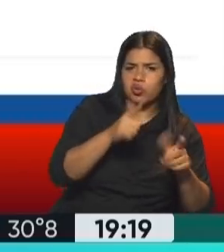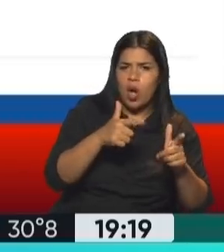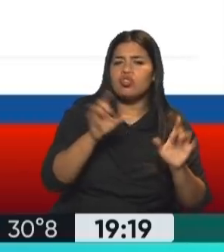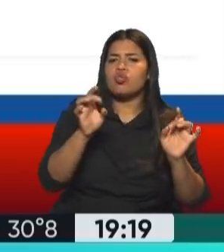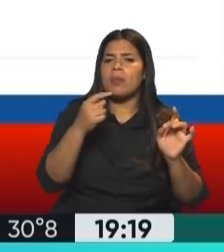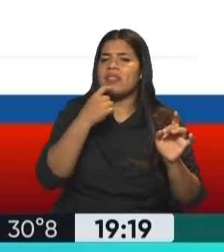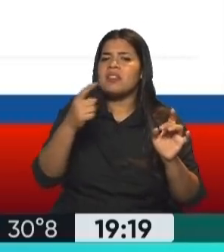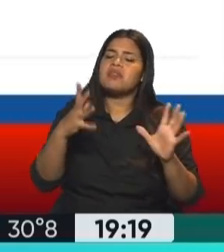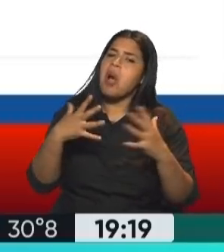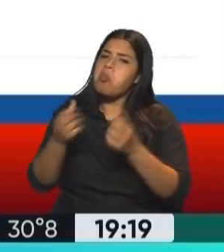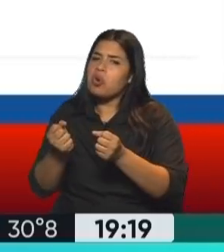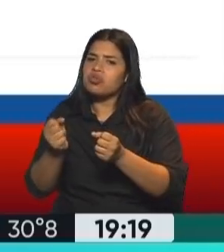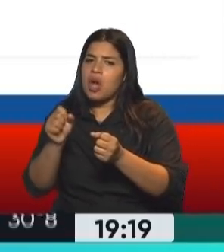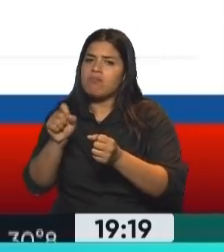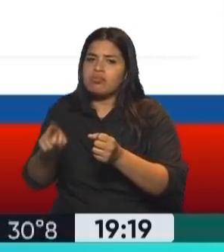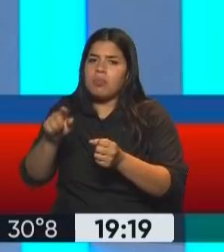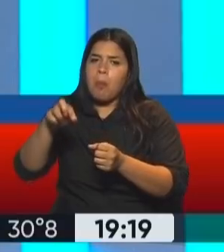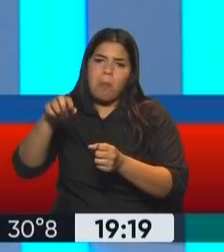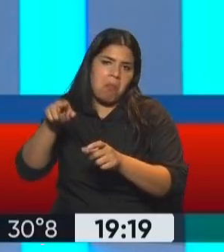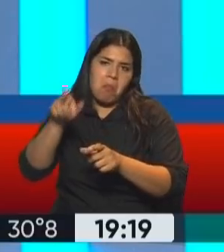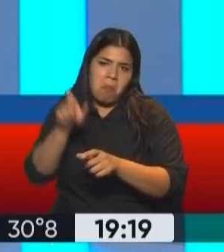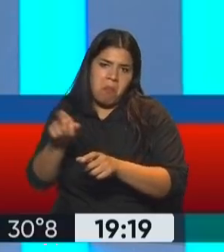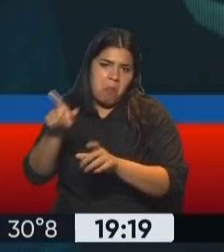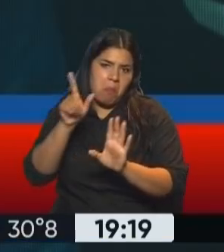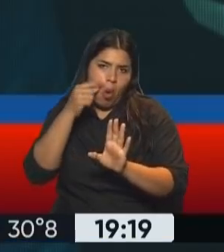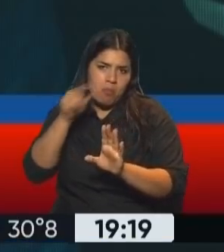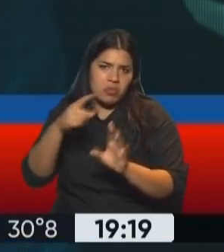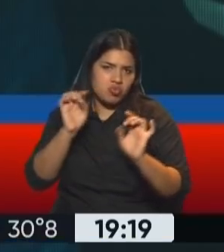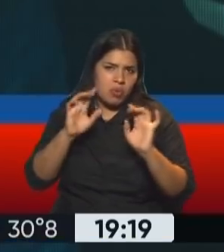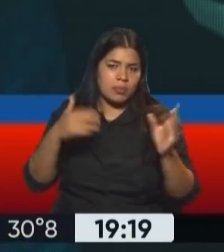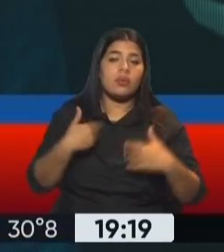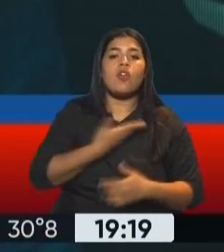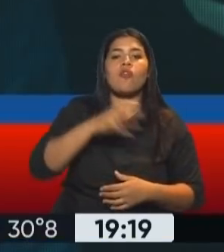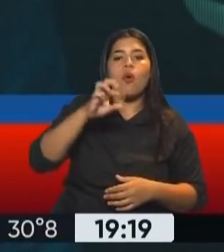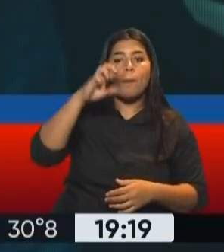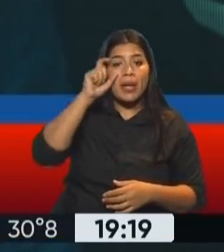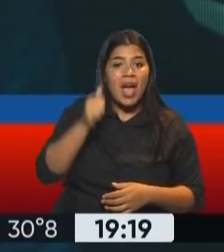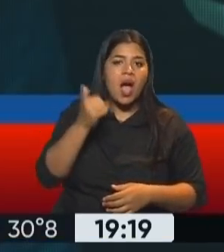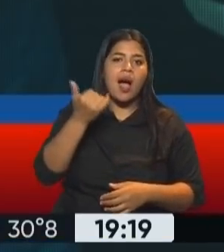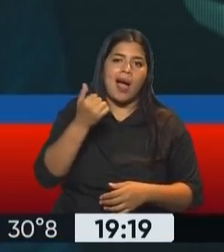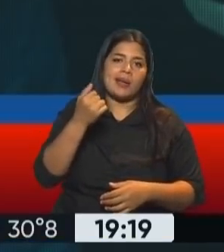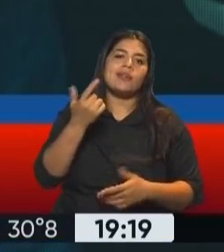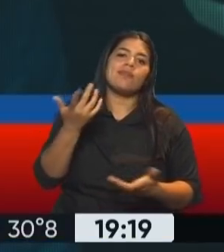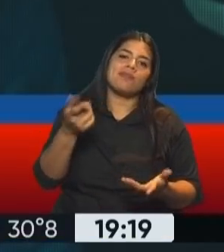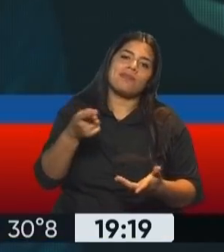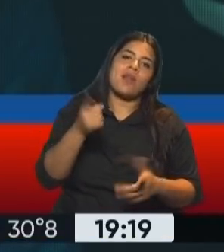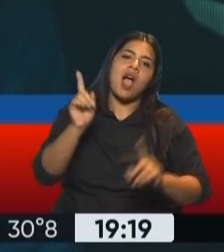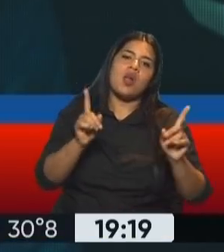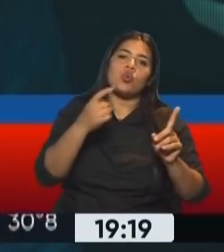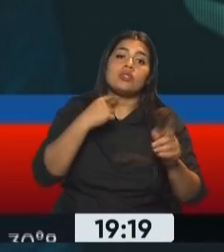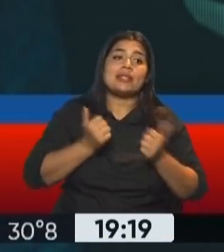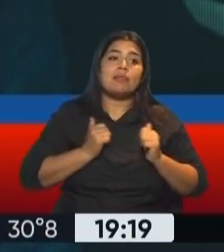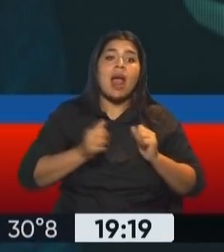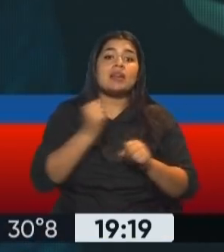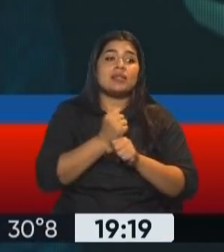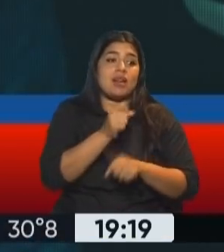con el periodista. Una situación bastante curiosa para tratarse de un organismo que... FOPEA estuvo señalado desde el comienzo. Todos reclamaban que salga FOPEA justamente a decir